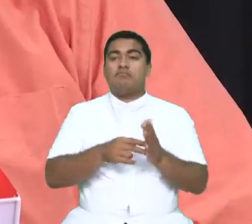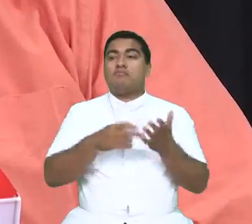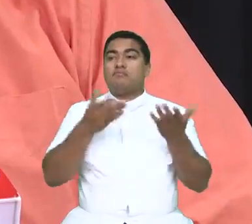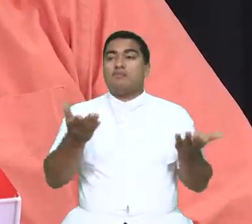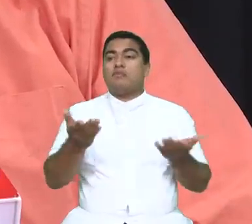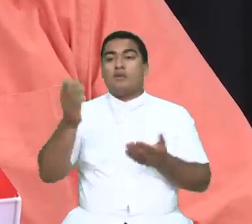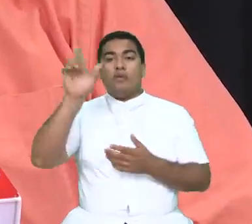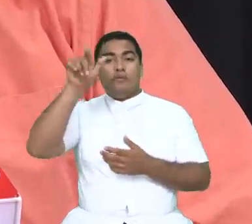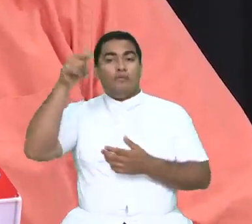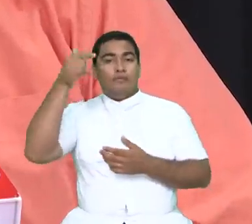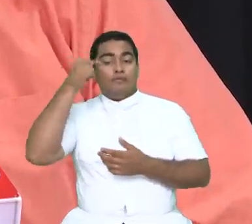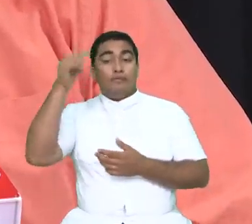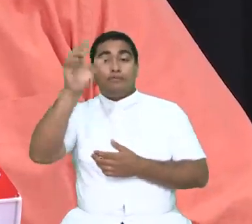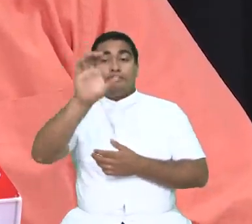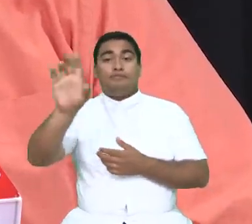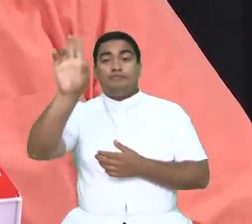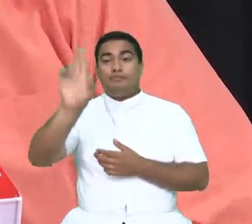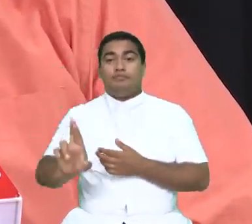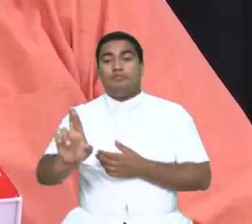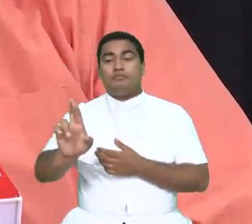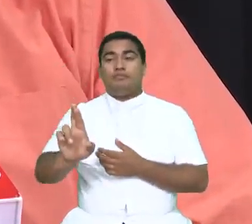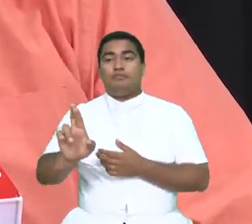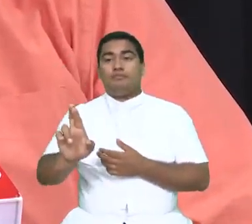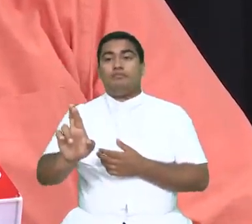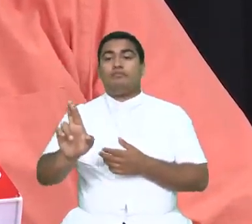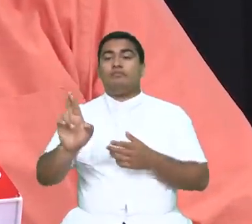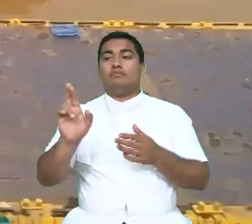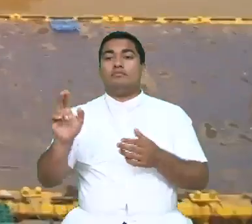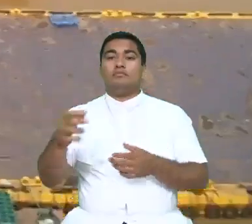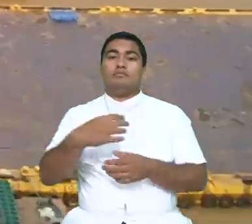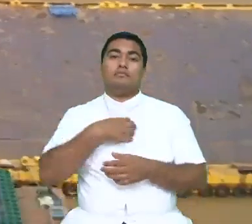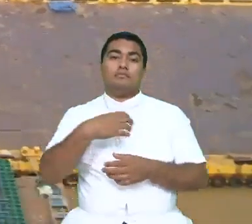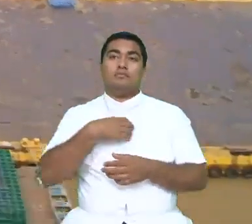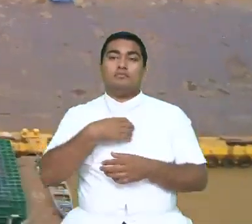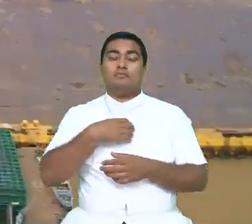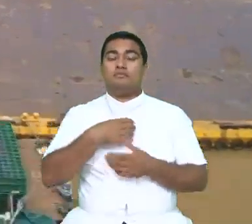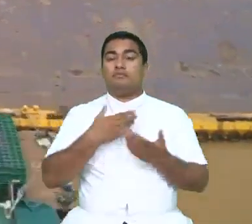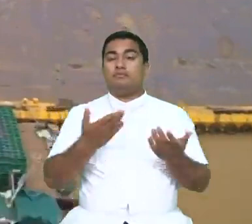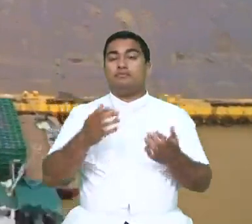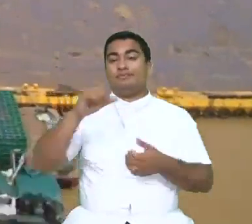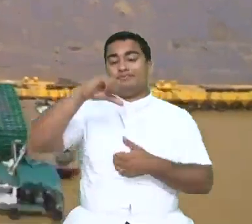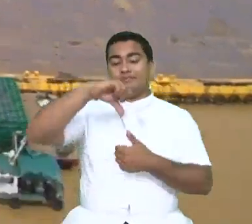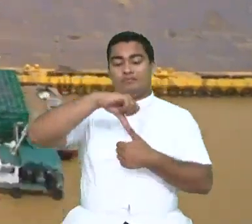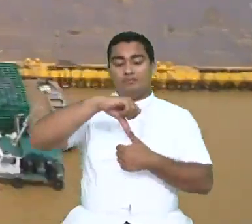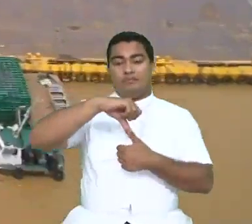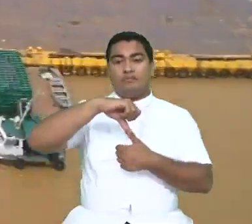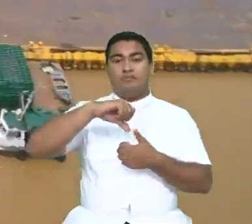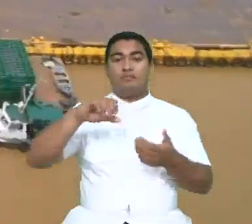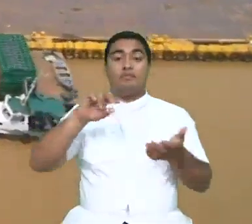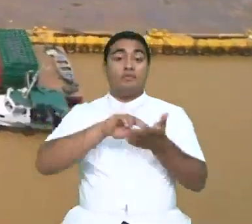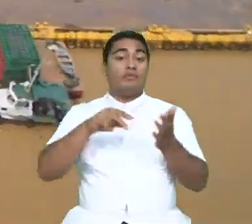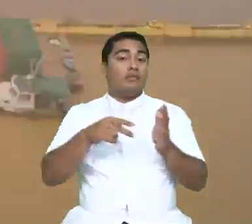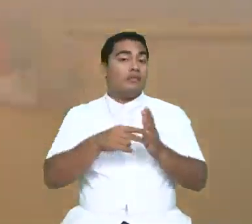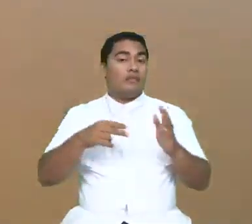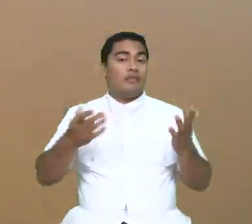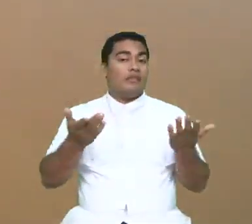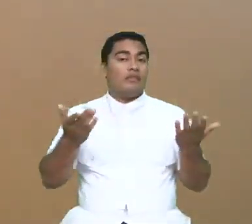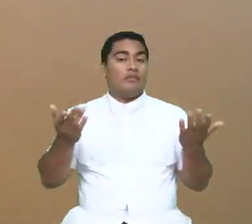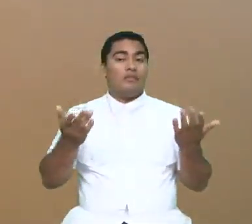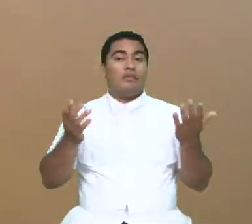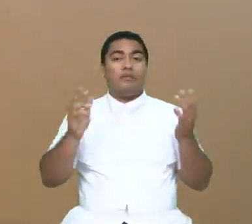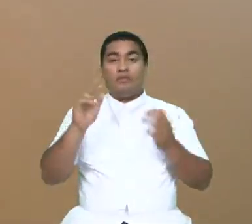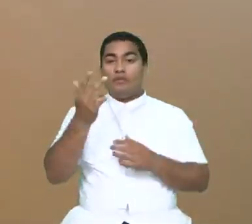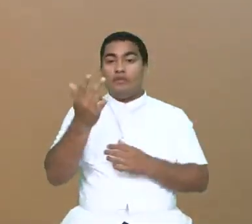también para que el gobierno de Costa Rica elimine esos otros obstáculos que nosotros tenemos como sector. Centroamérica significa para Nicaragua la movilización